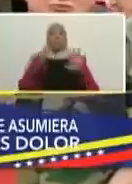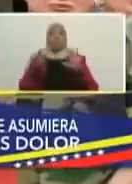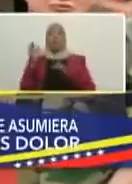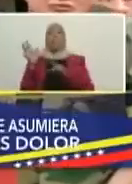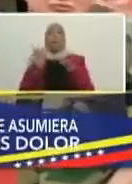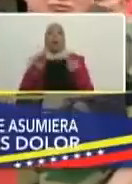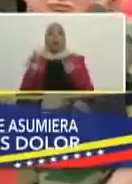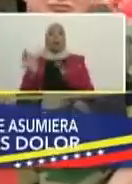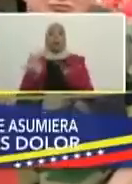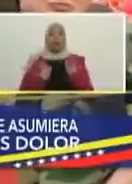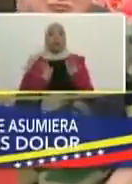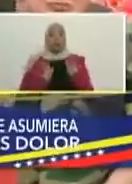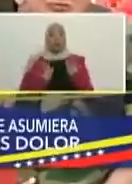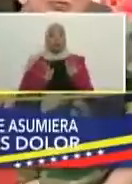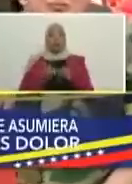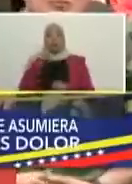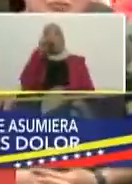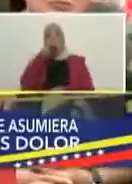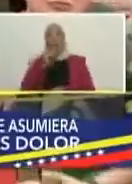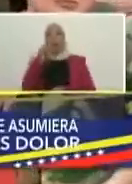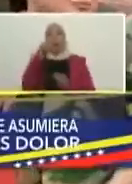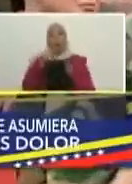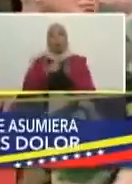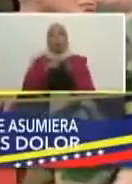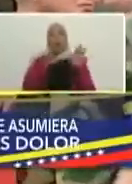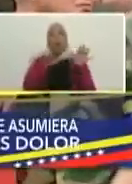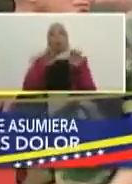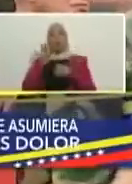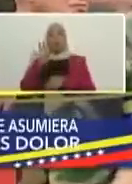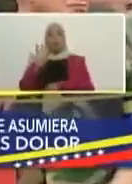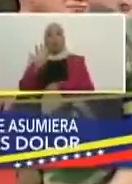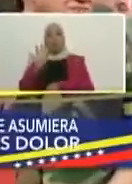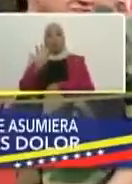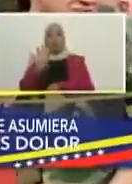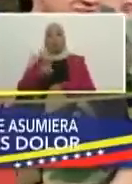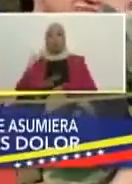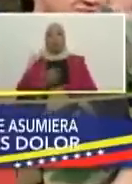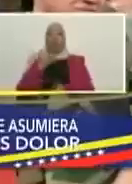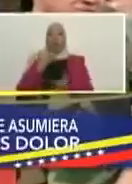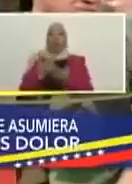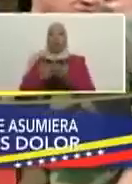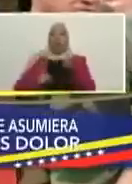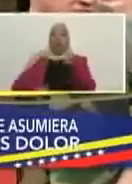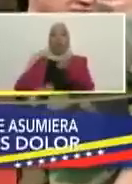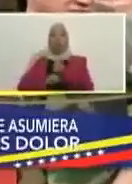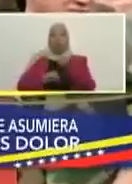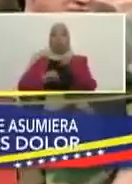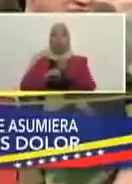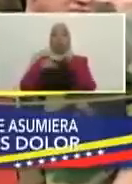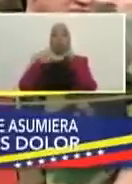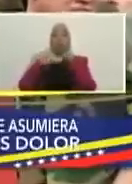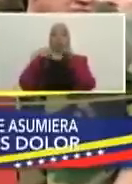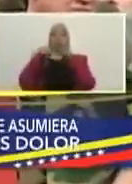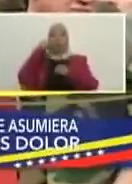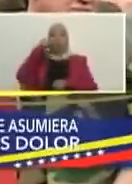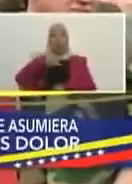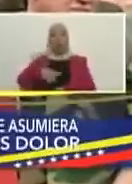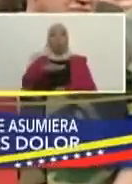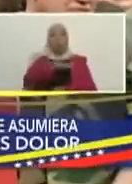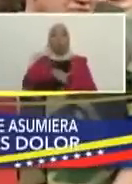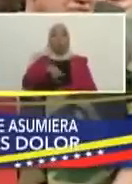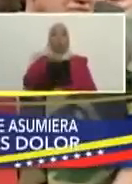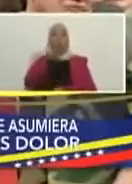de marzo del año 1994, gracias al apoyo y a la presión del pueblo,